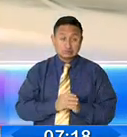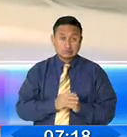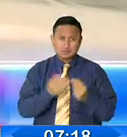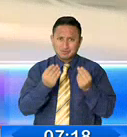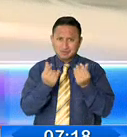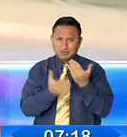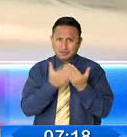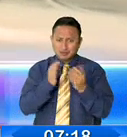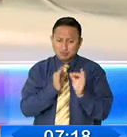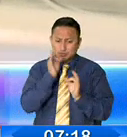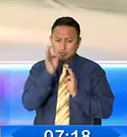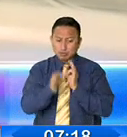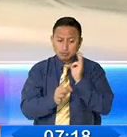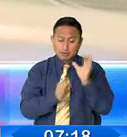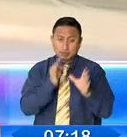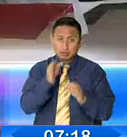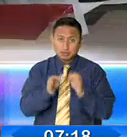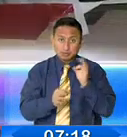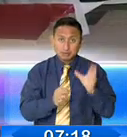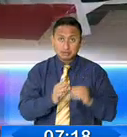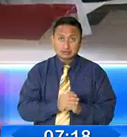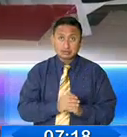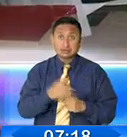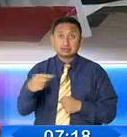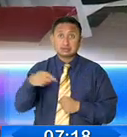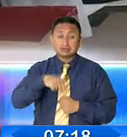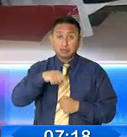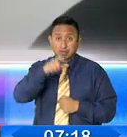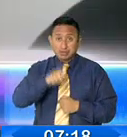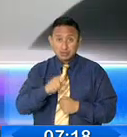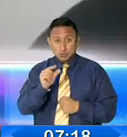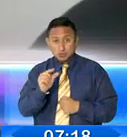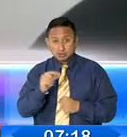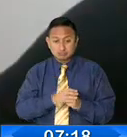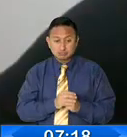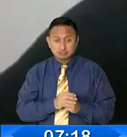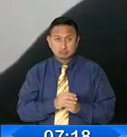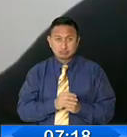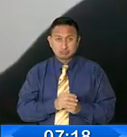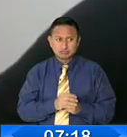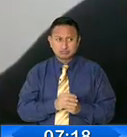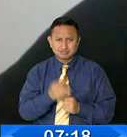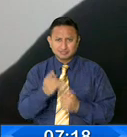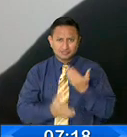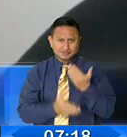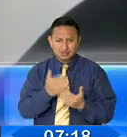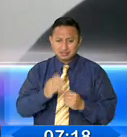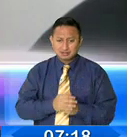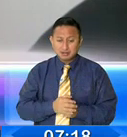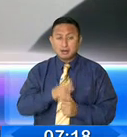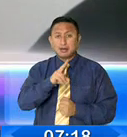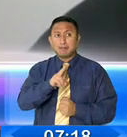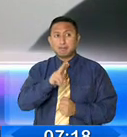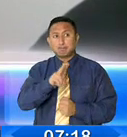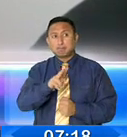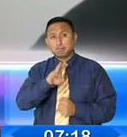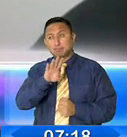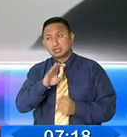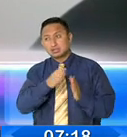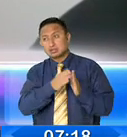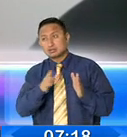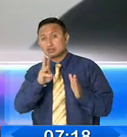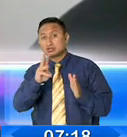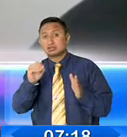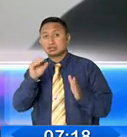porque escapa a la inmunidad parcial que hay en la población. Es mucho más contagiosa en general, un 25-60%, y